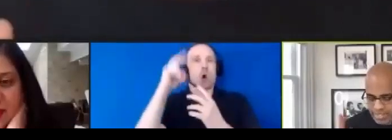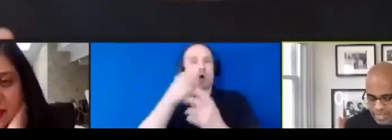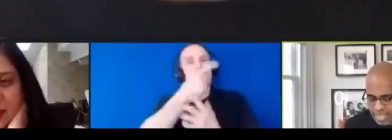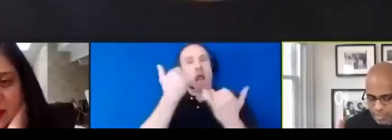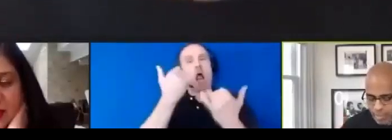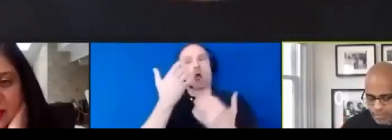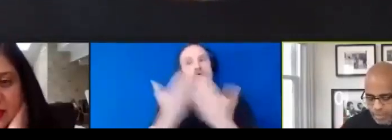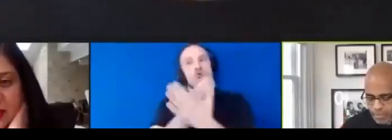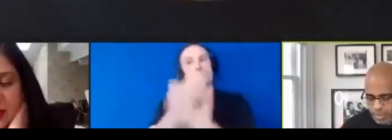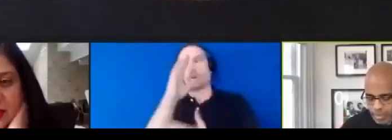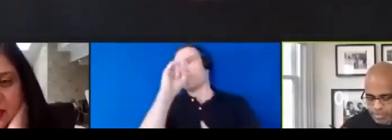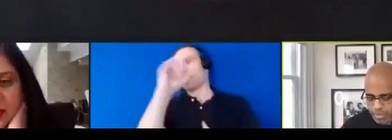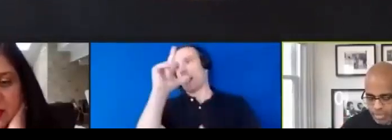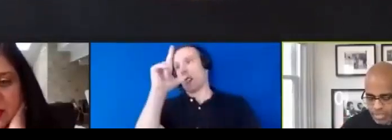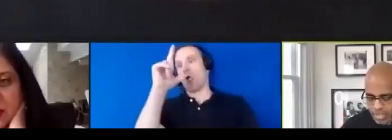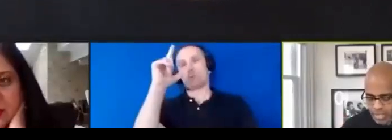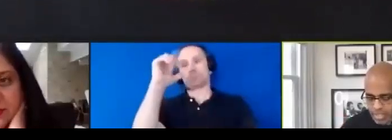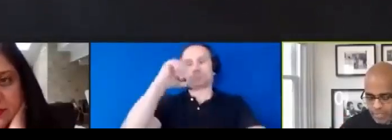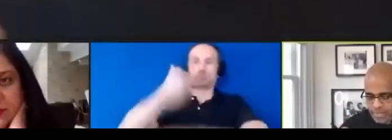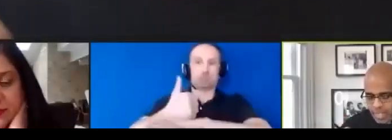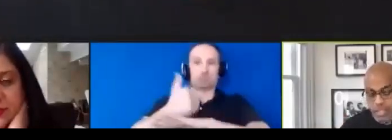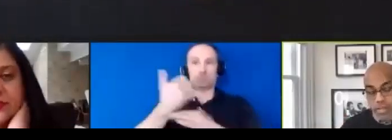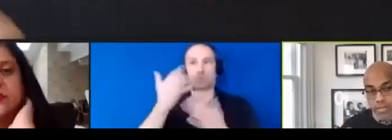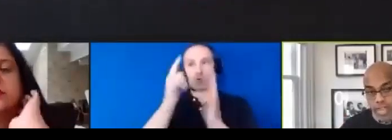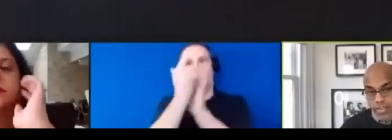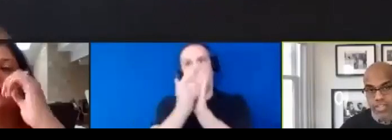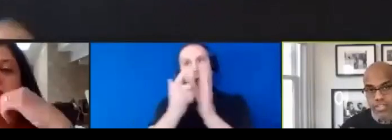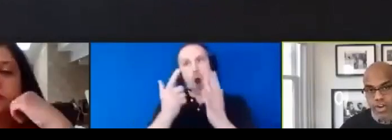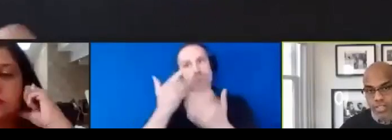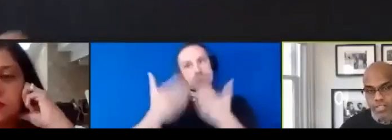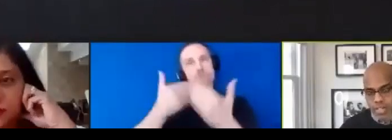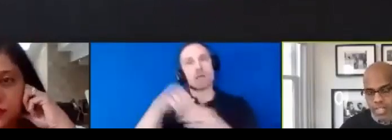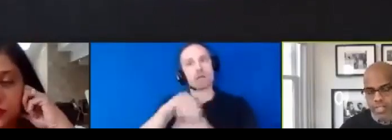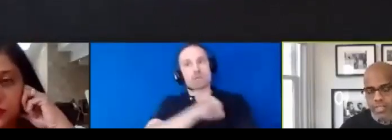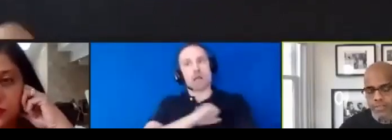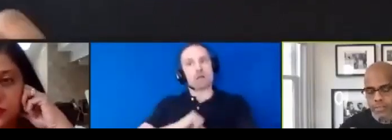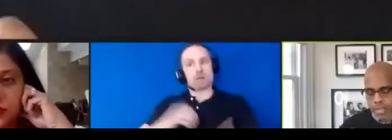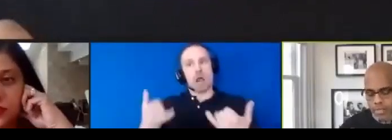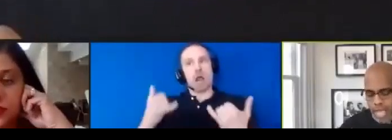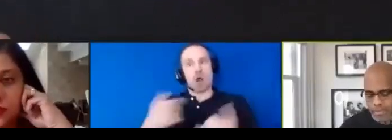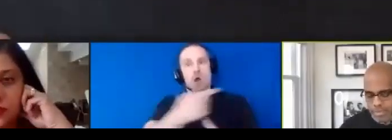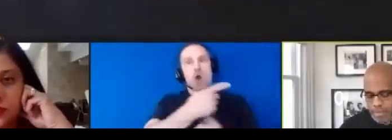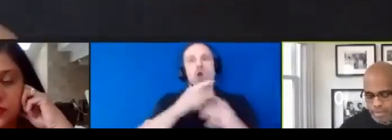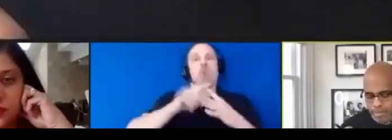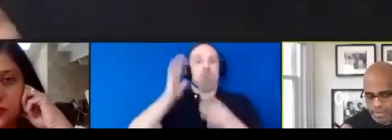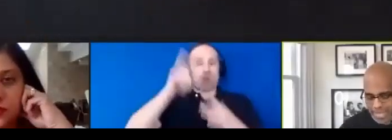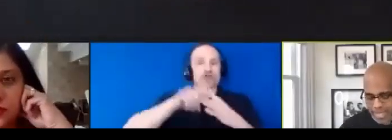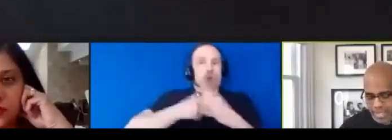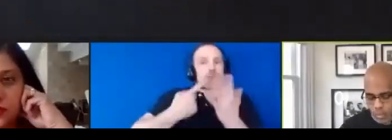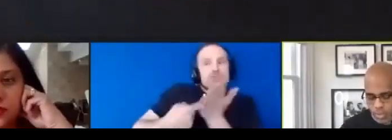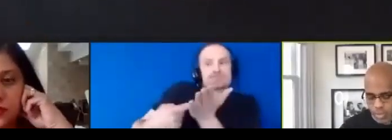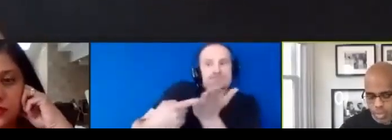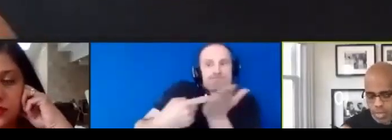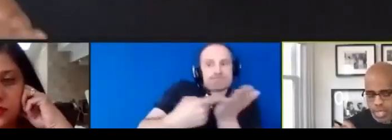todo -este muchas cosas sucediendo en washington el congreso se cerró porque tenían miedo de otra insurrección